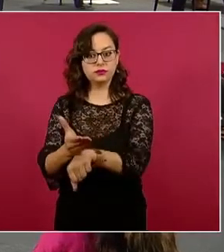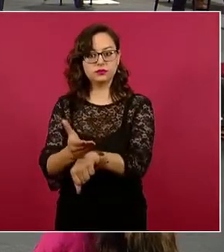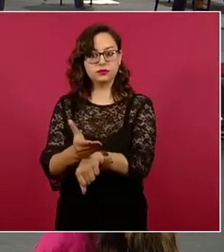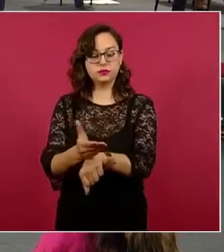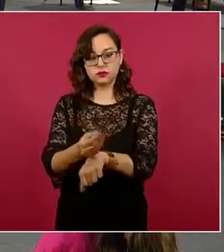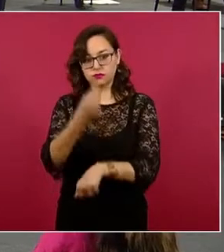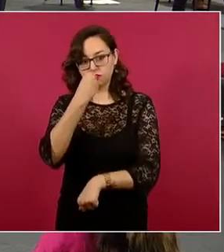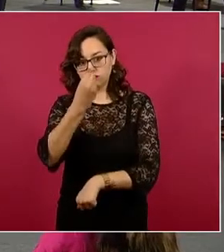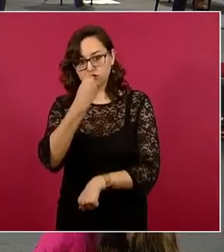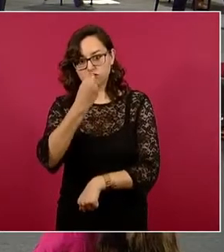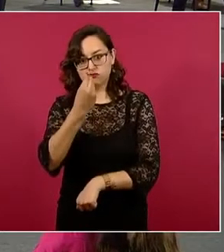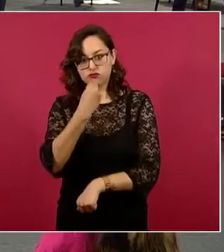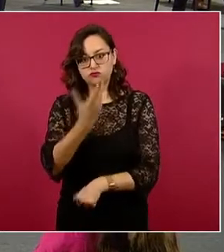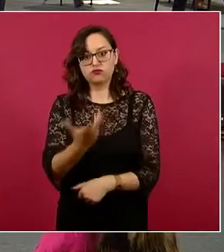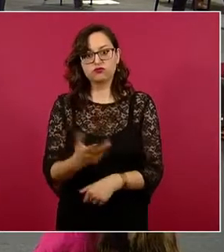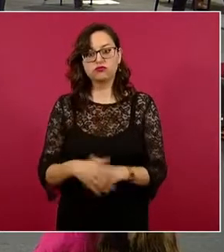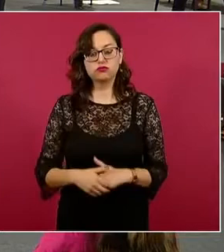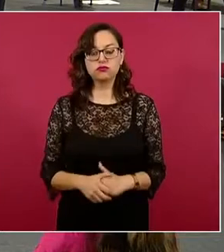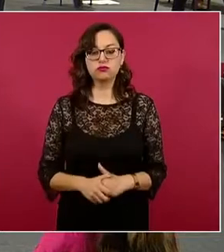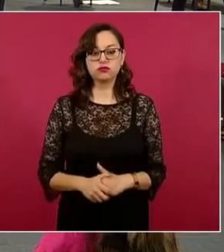y servicio de alimentación.